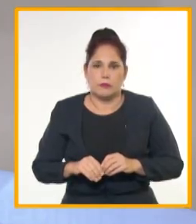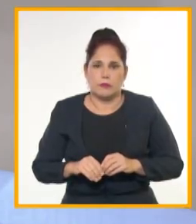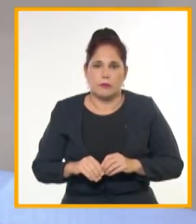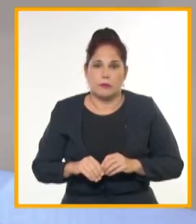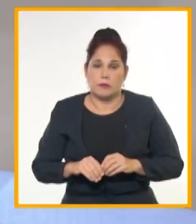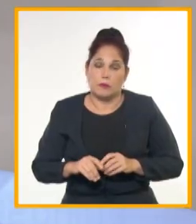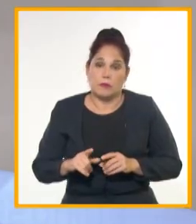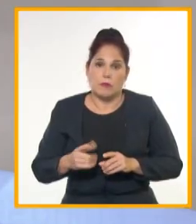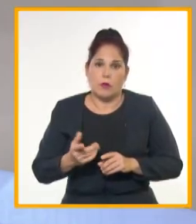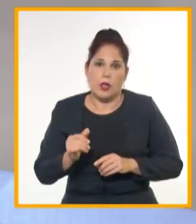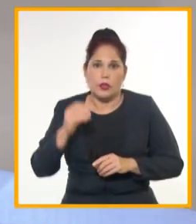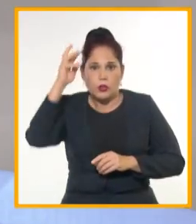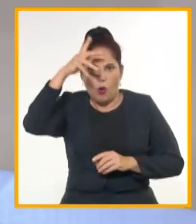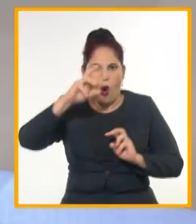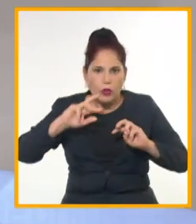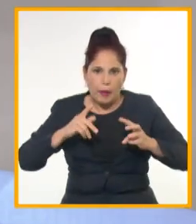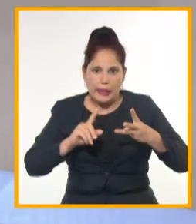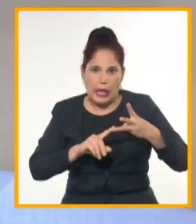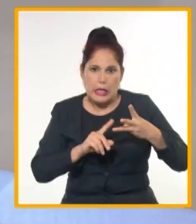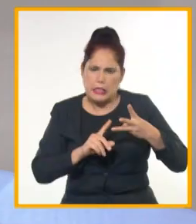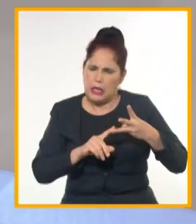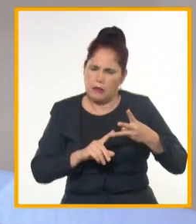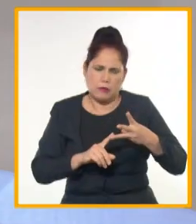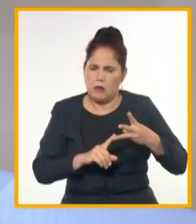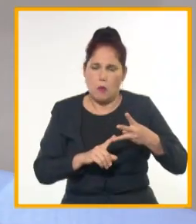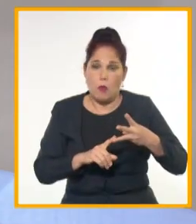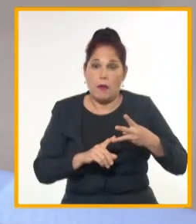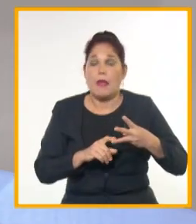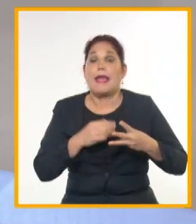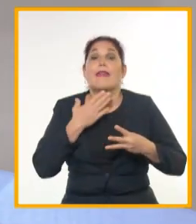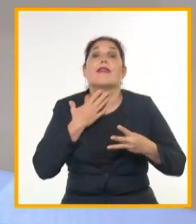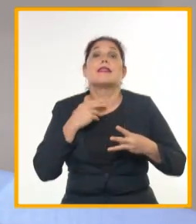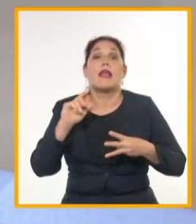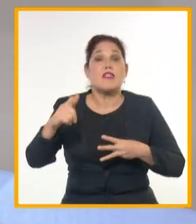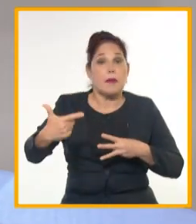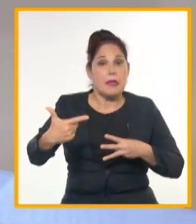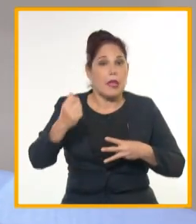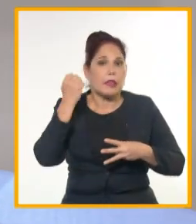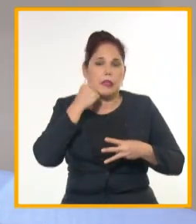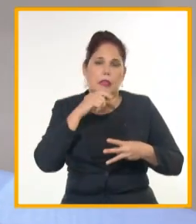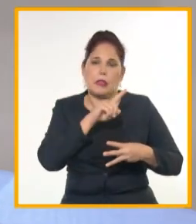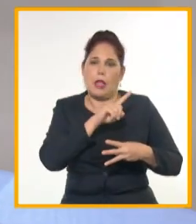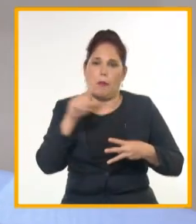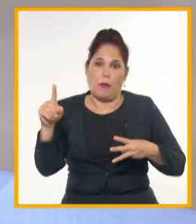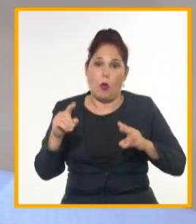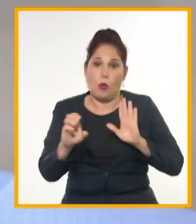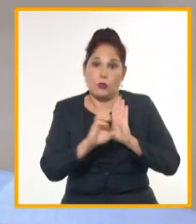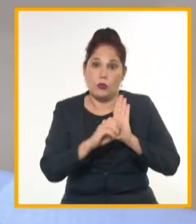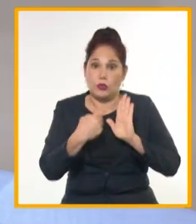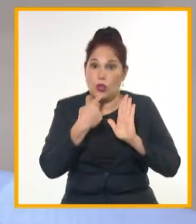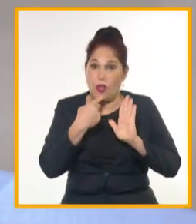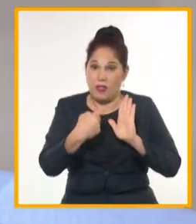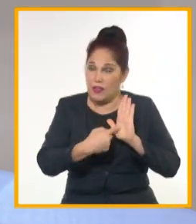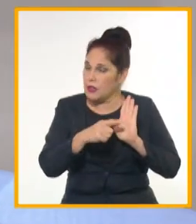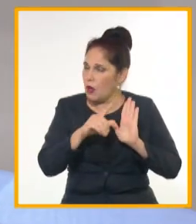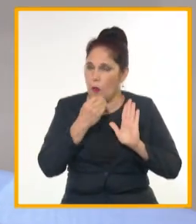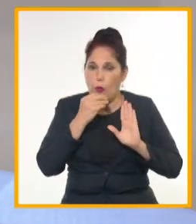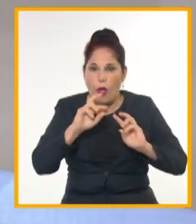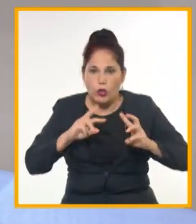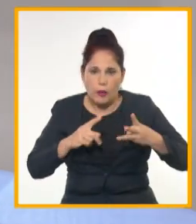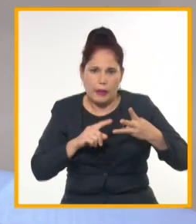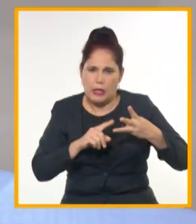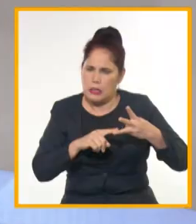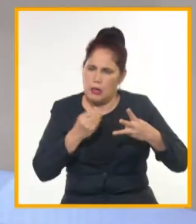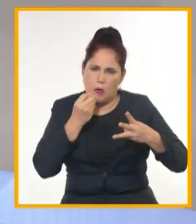impediría que Trump aspirase como vicepresidente de alguien para que éste renuncie y asuma él la presidencia nuevamente de Estados